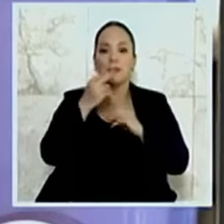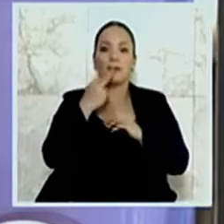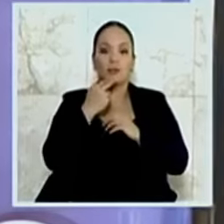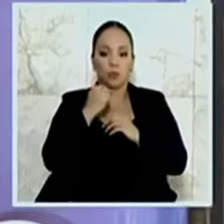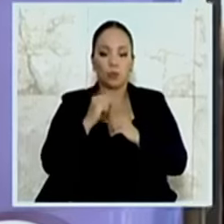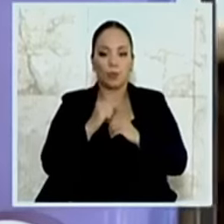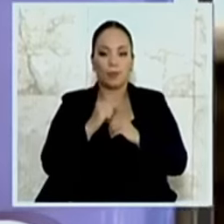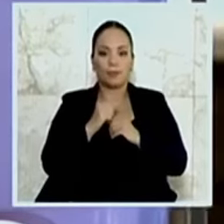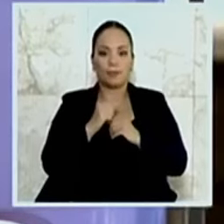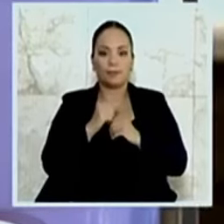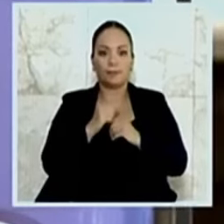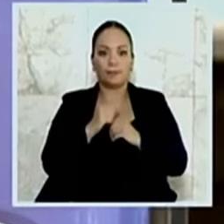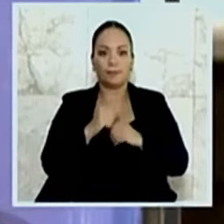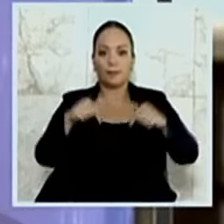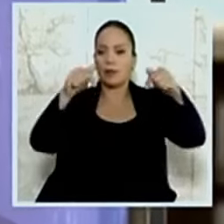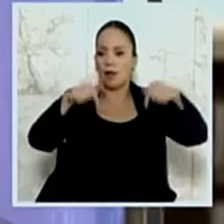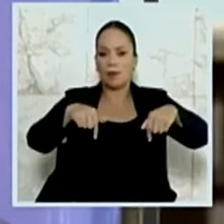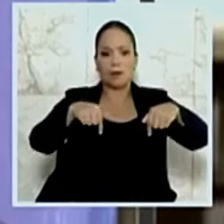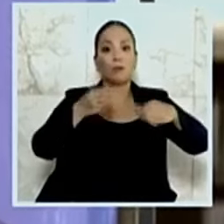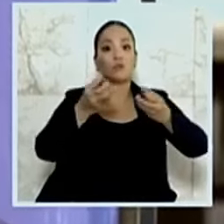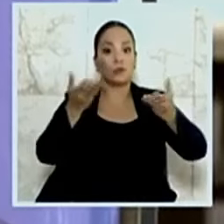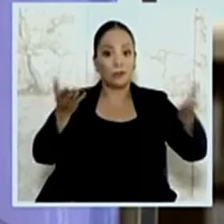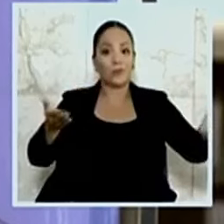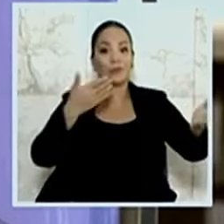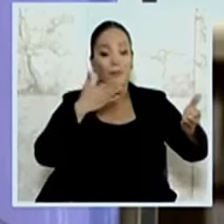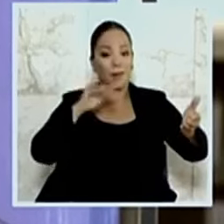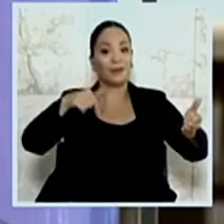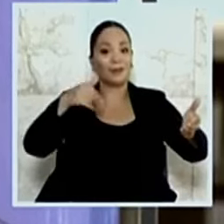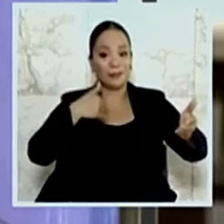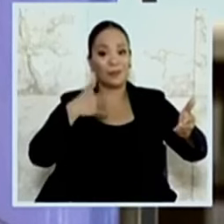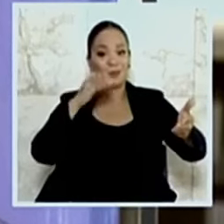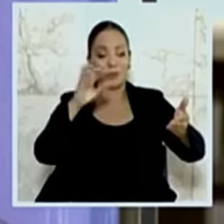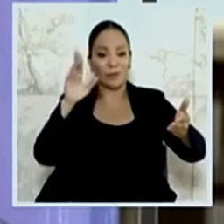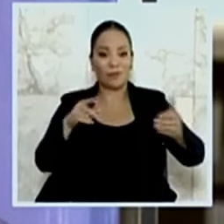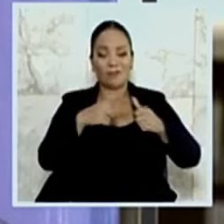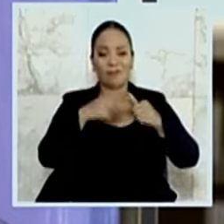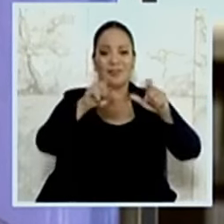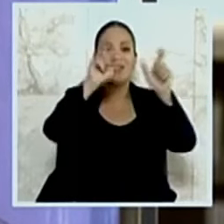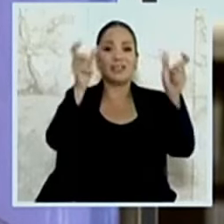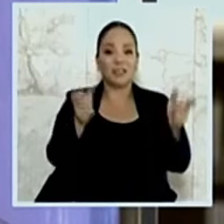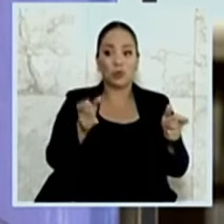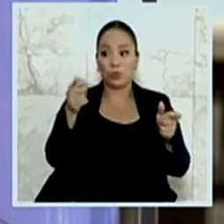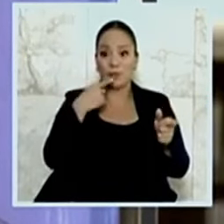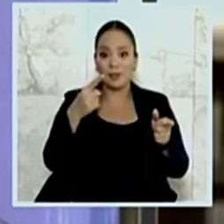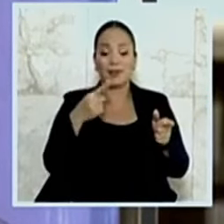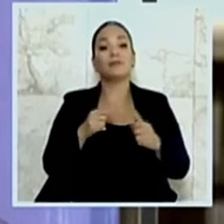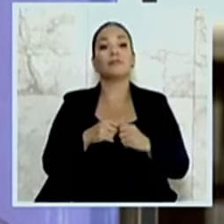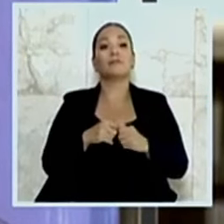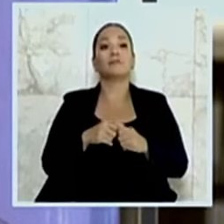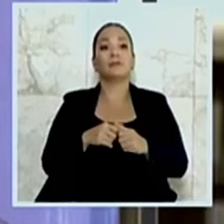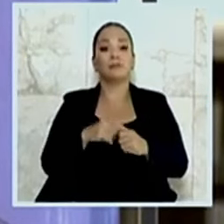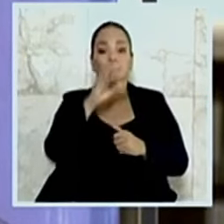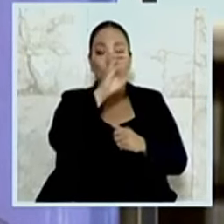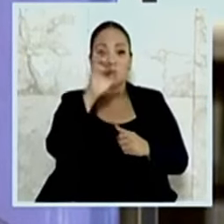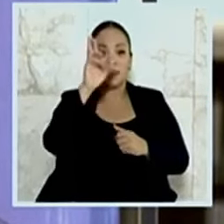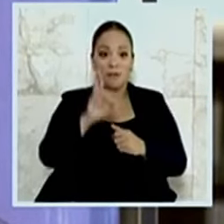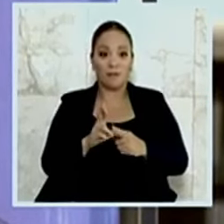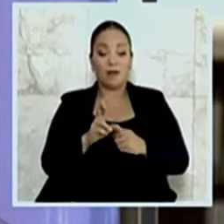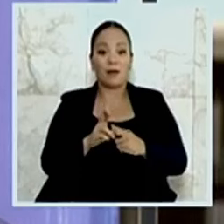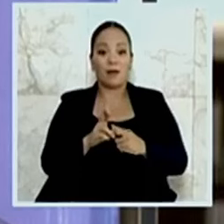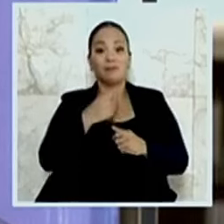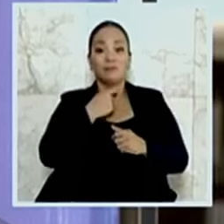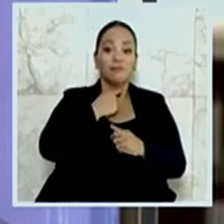impuestos. México le puso un impuesto específico a las bebidas gaseosas con porcentajes de azúcar.